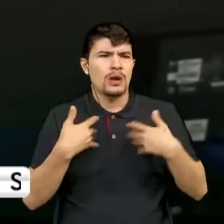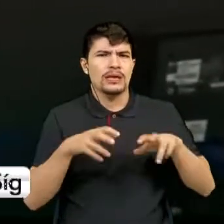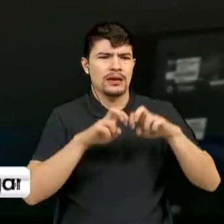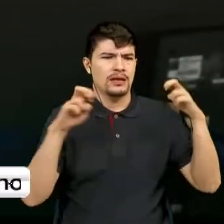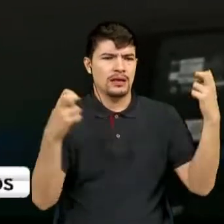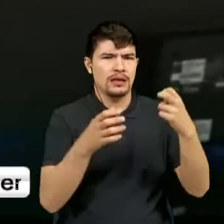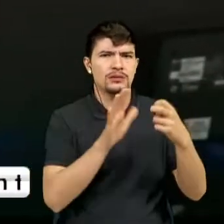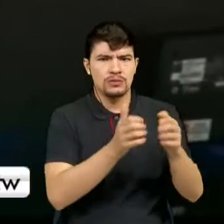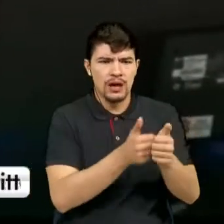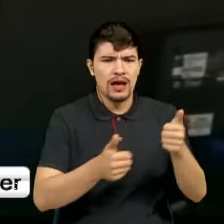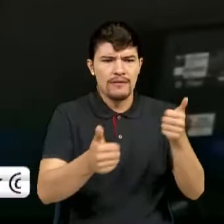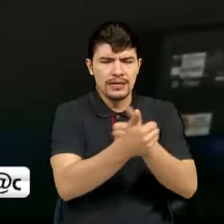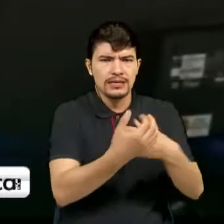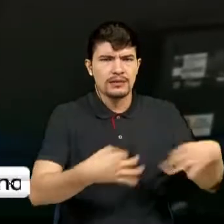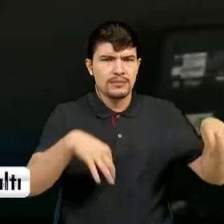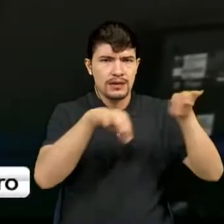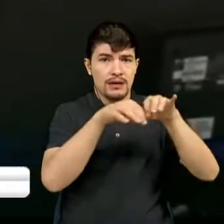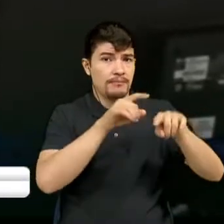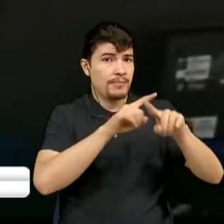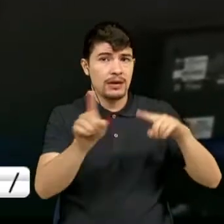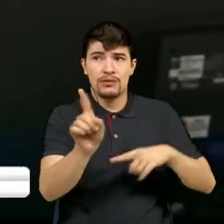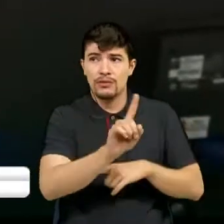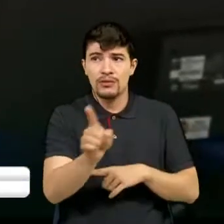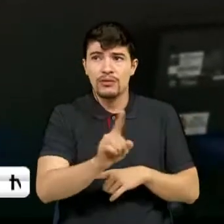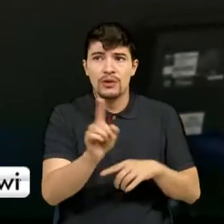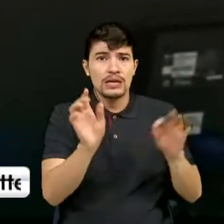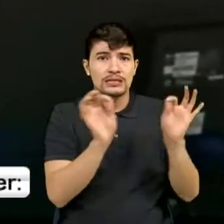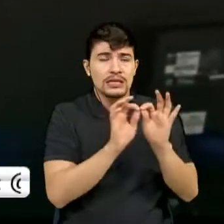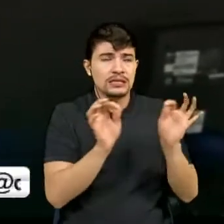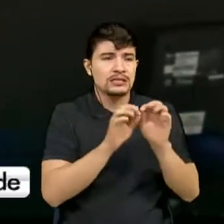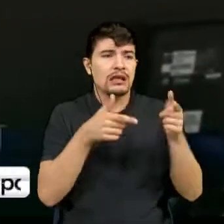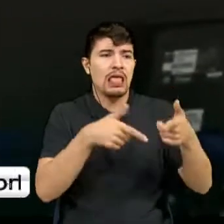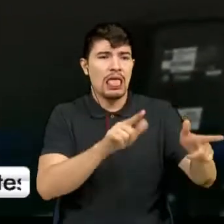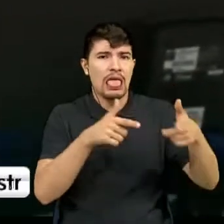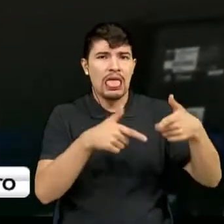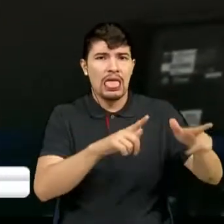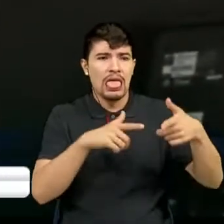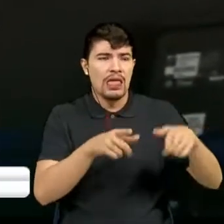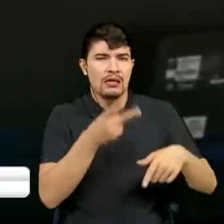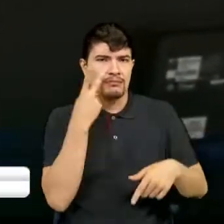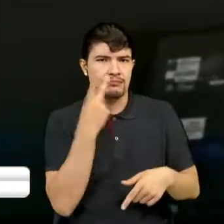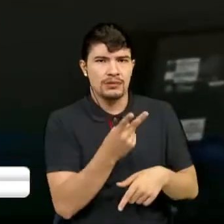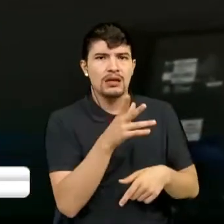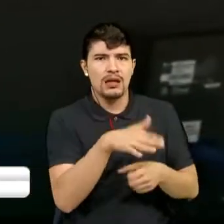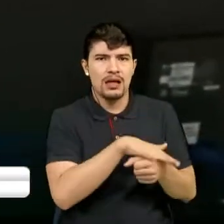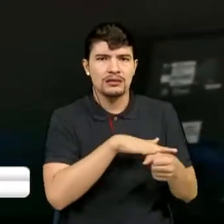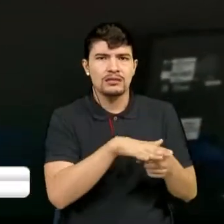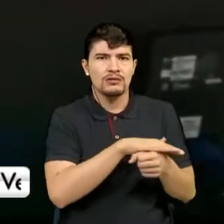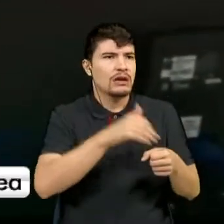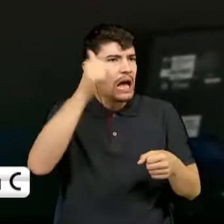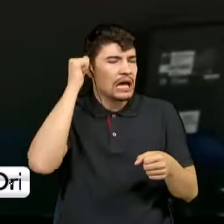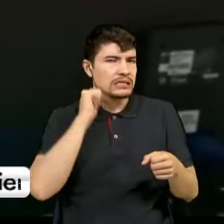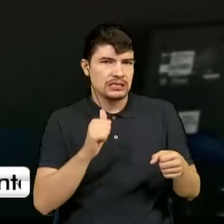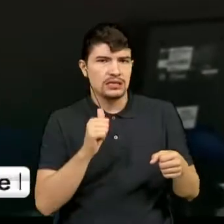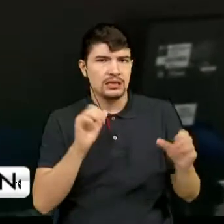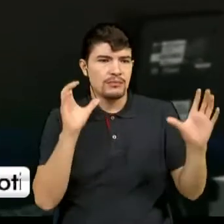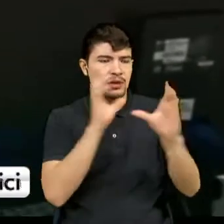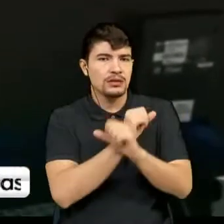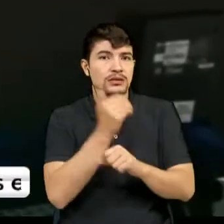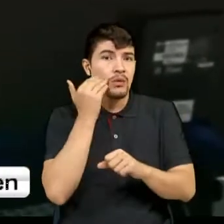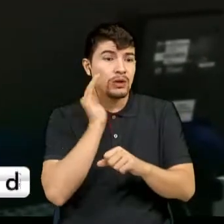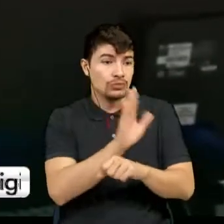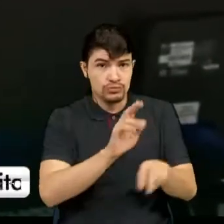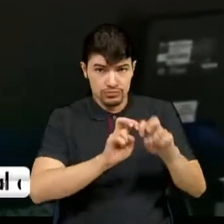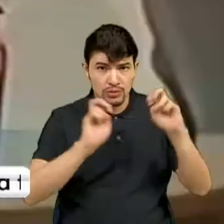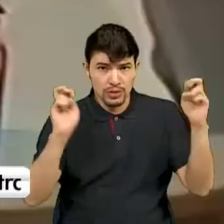es importante, pero no si se trata simplemente de una burla como lo que acaba de ocurrir en la noche de ayer, cuando el Congreso de la